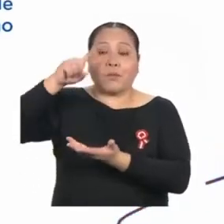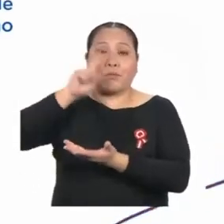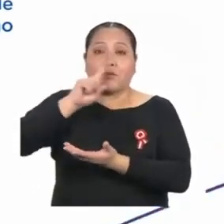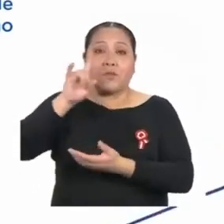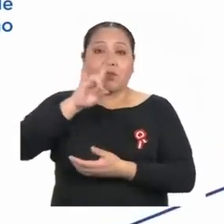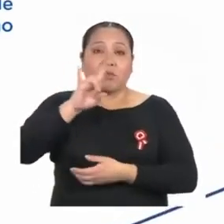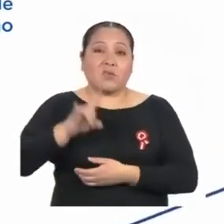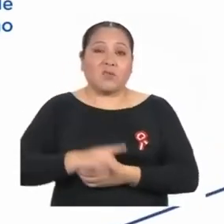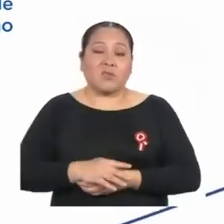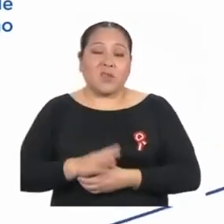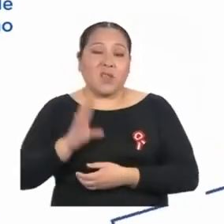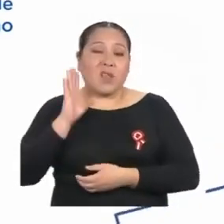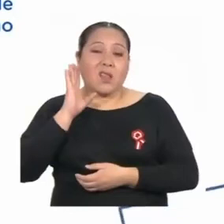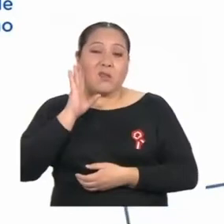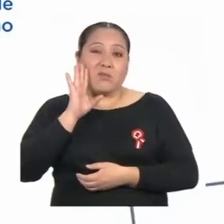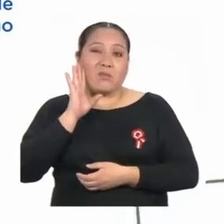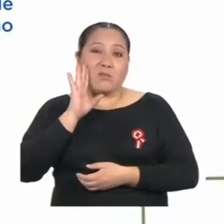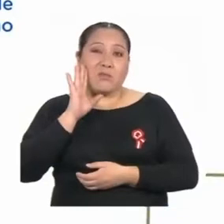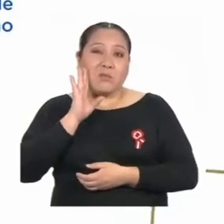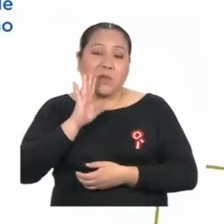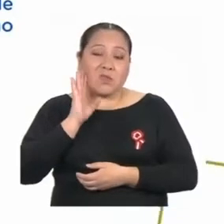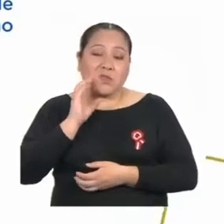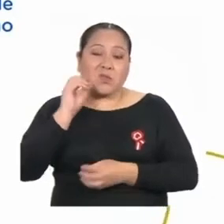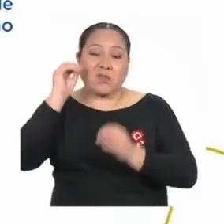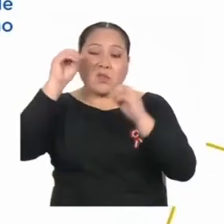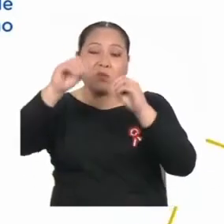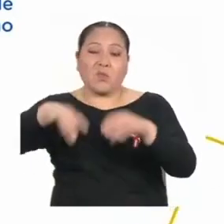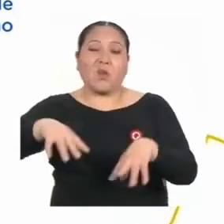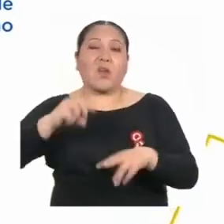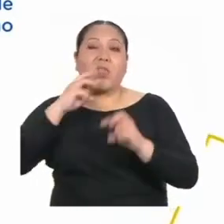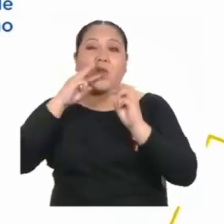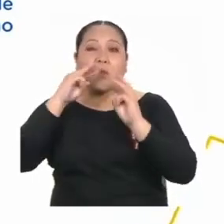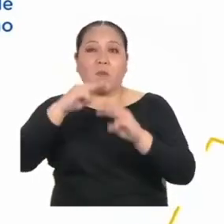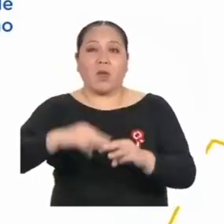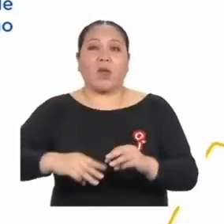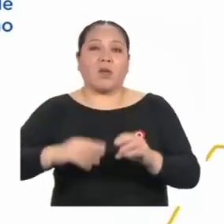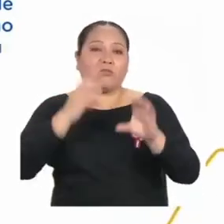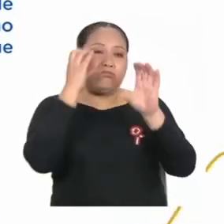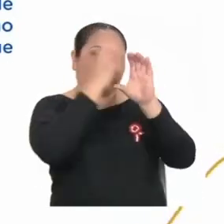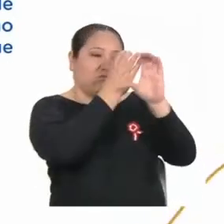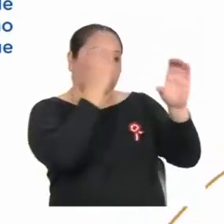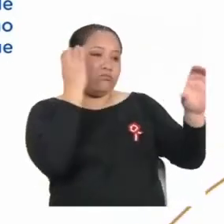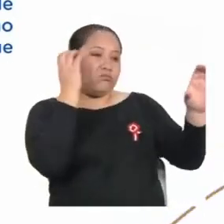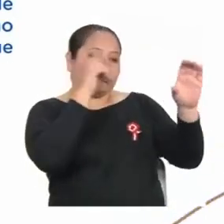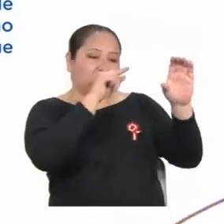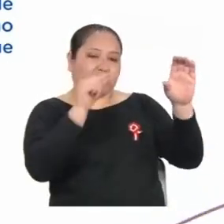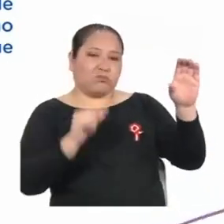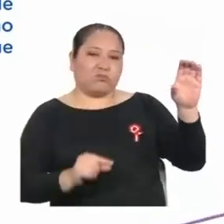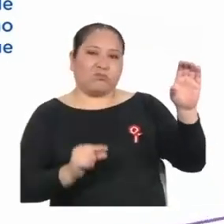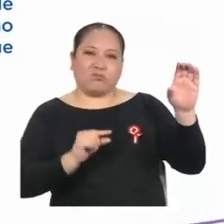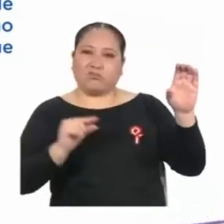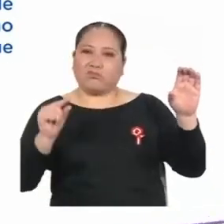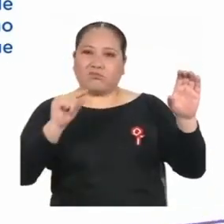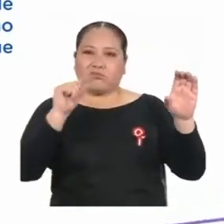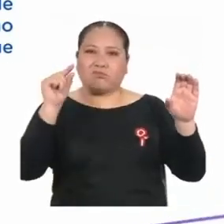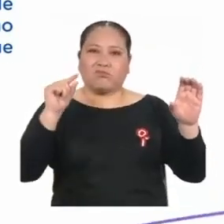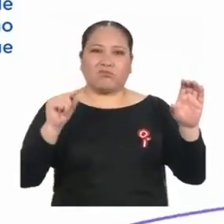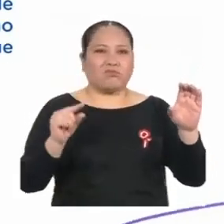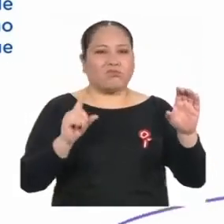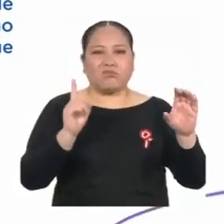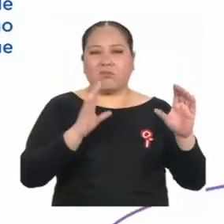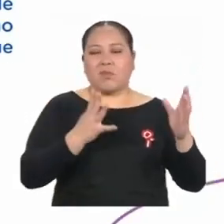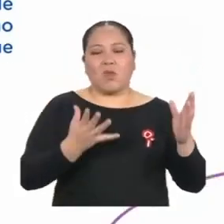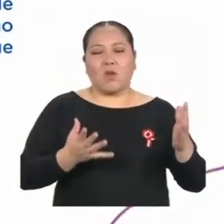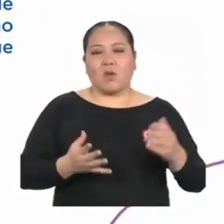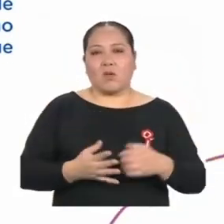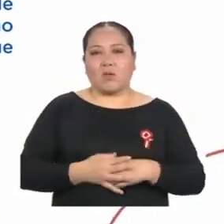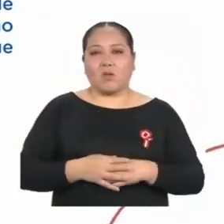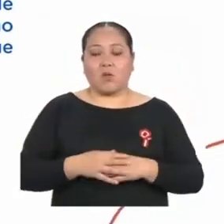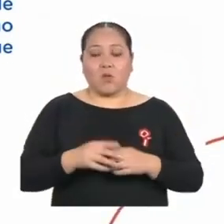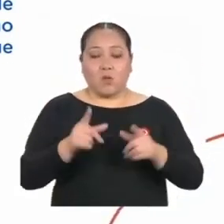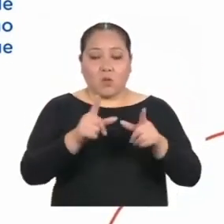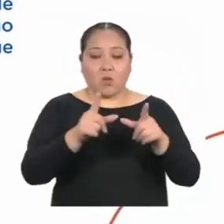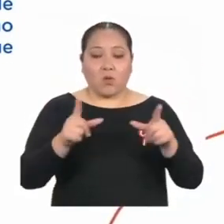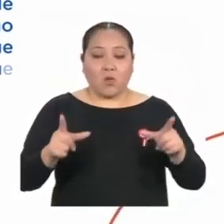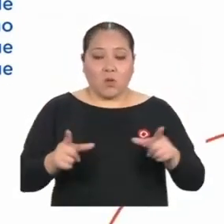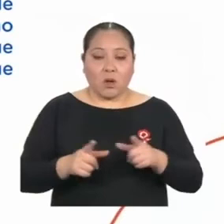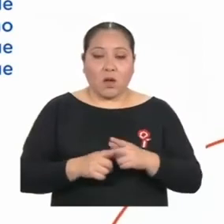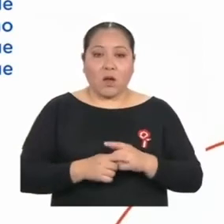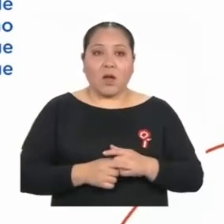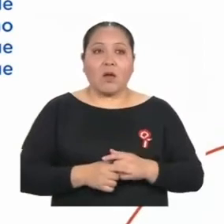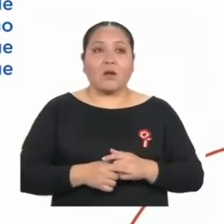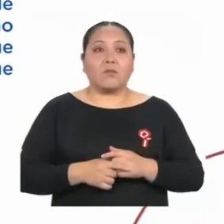mar y las combis no parezcan una chimenea. Una Lima más ordenada y tecnológica, que sepa optimizar sus